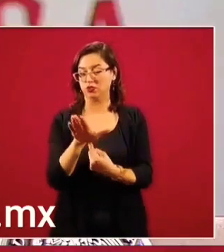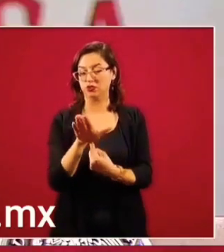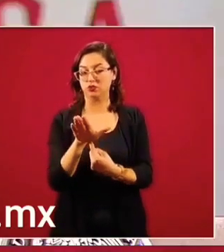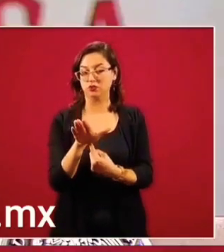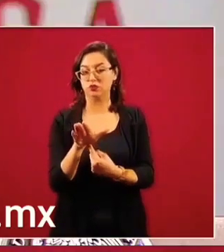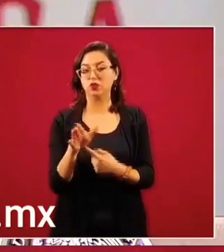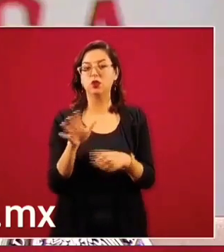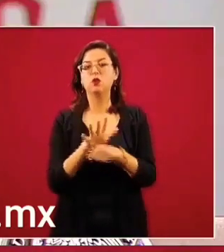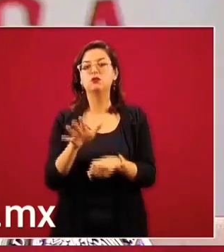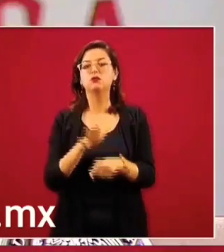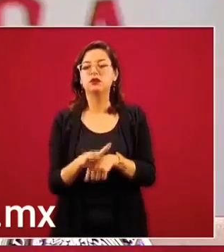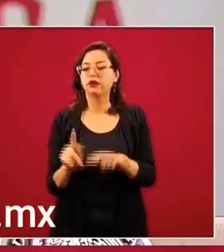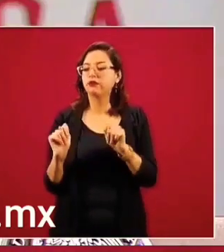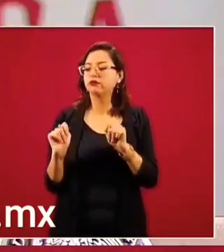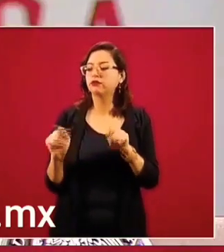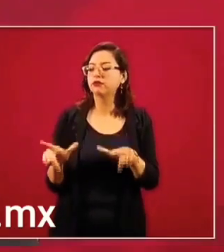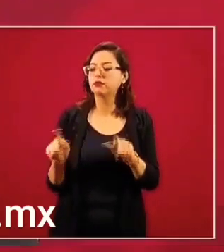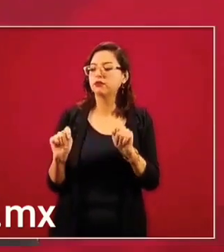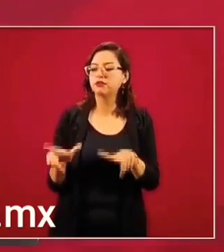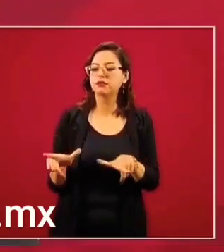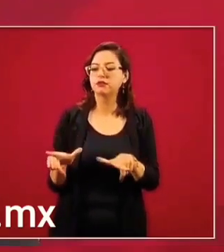que es Tlaxcala.